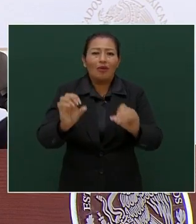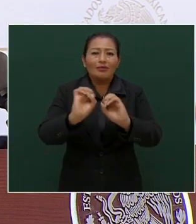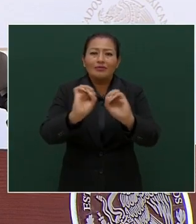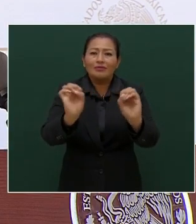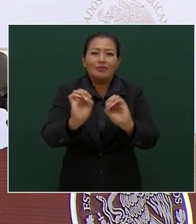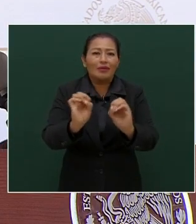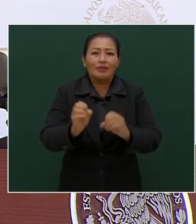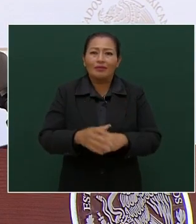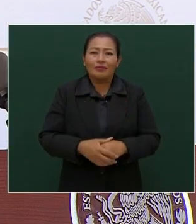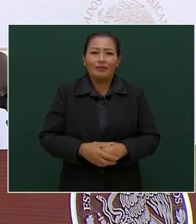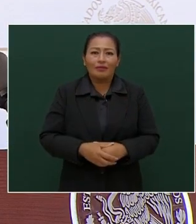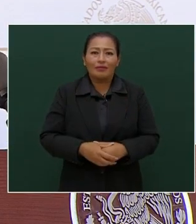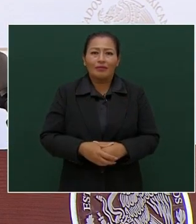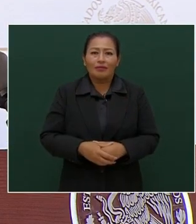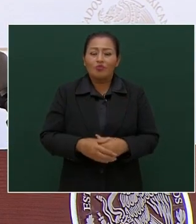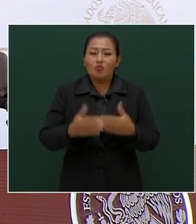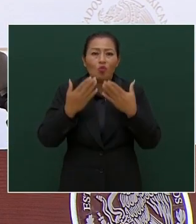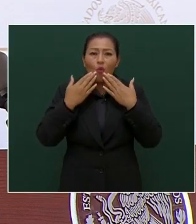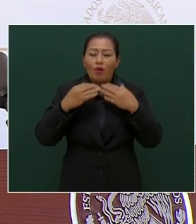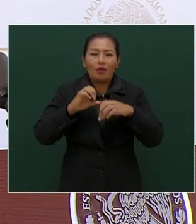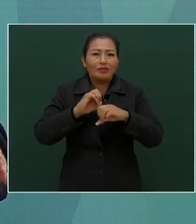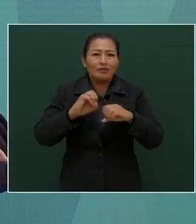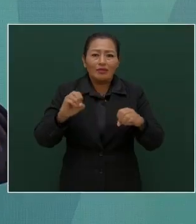no hicieron